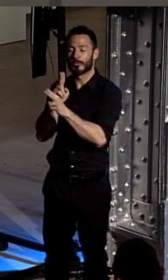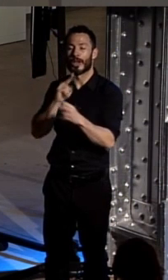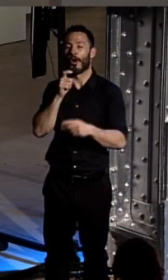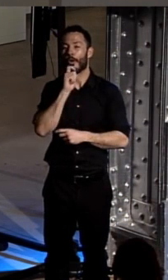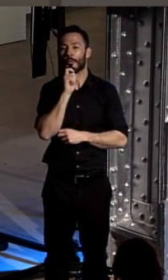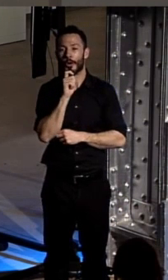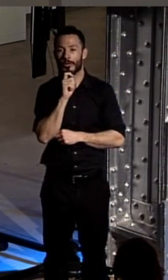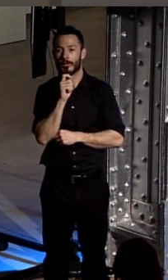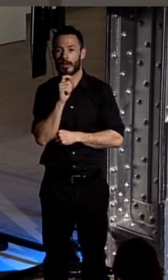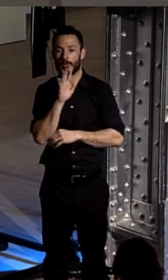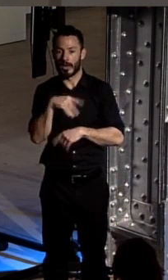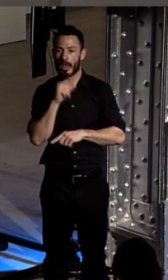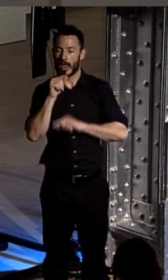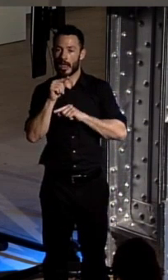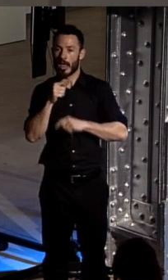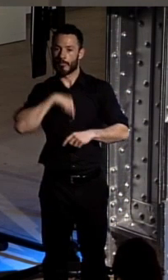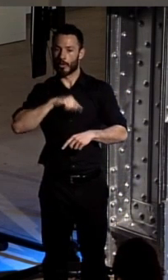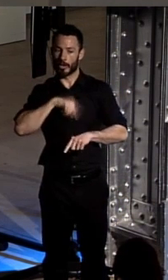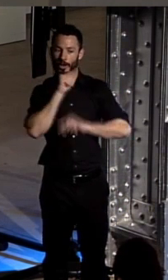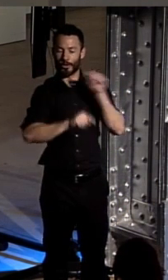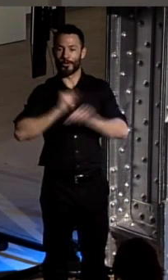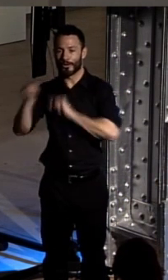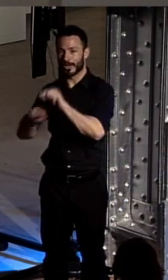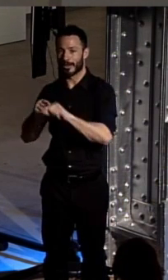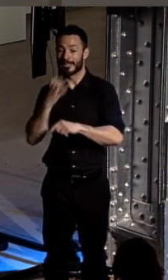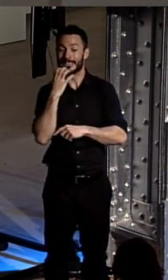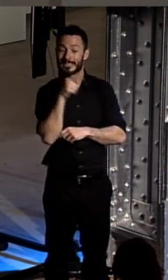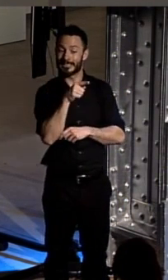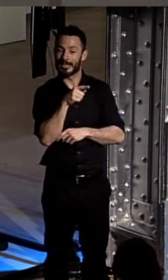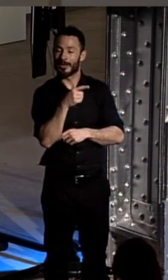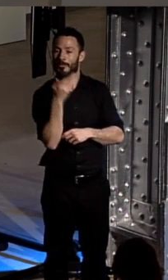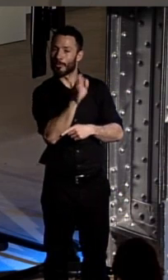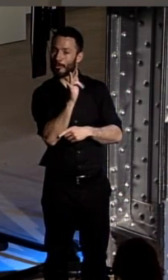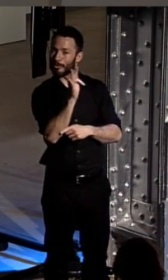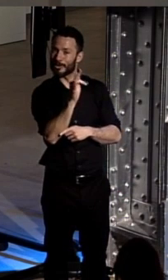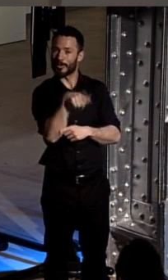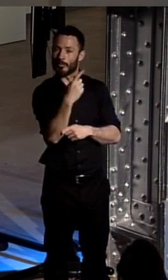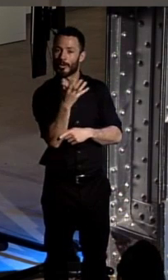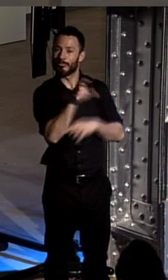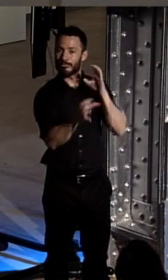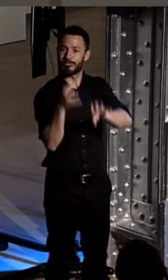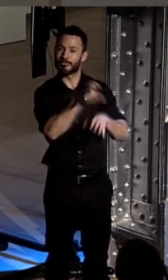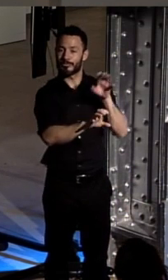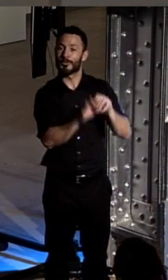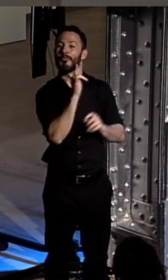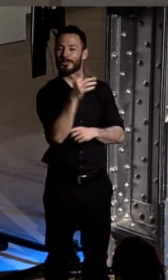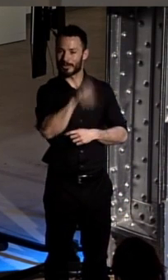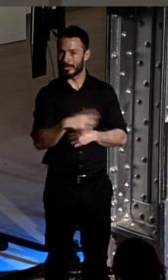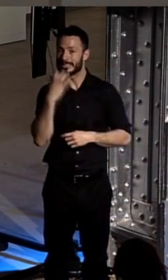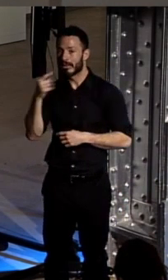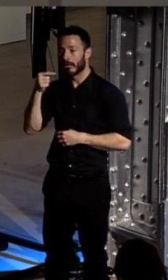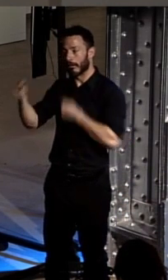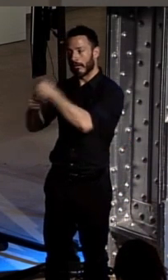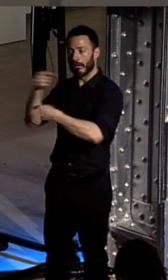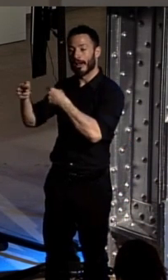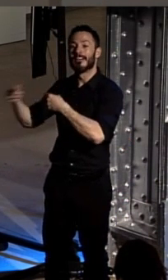que las emociones eran contagiosas y los que leían cosas positivas tendían a poner cosas positivas y los que leían cosas negativas tendían a poner cosas negativas.